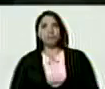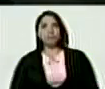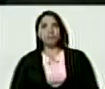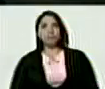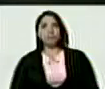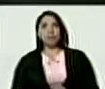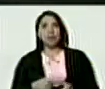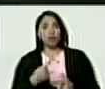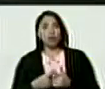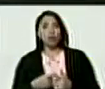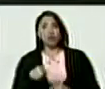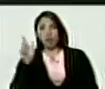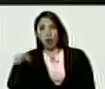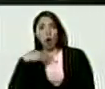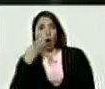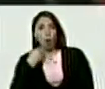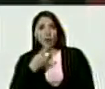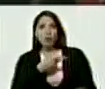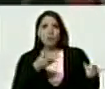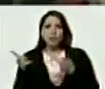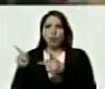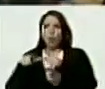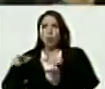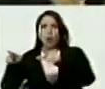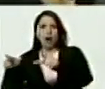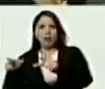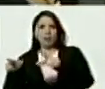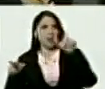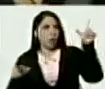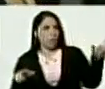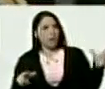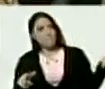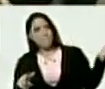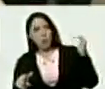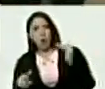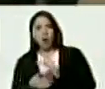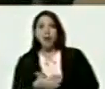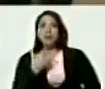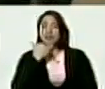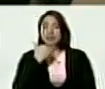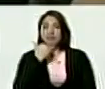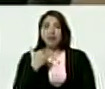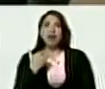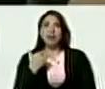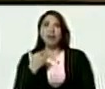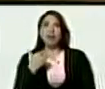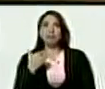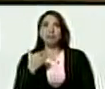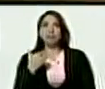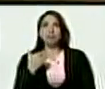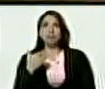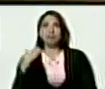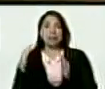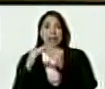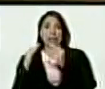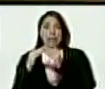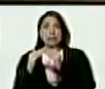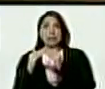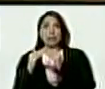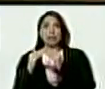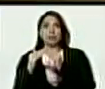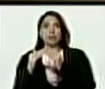a un sector cerca del convento y